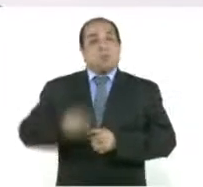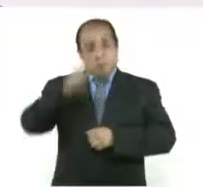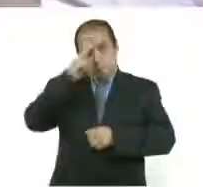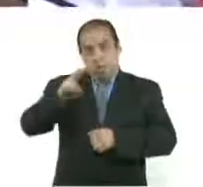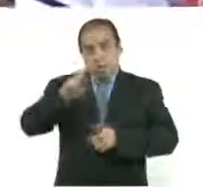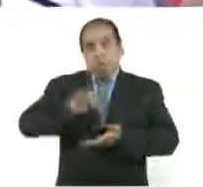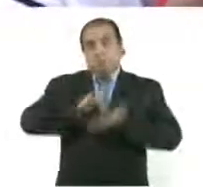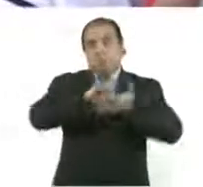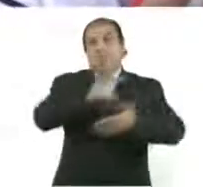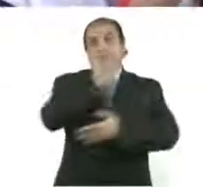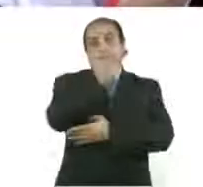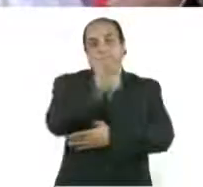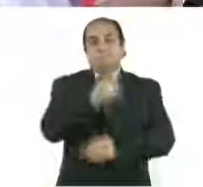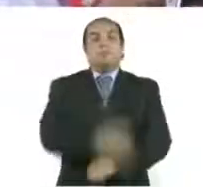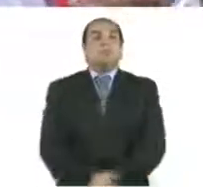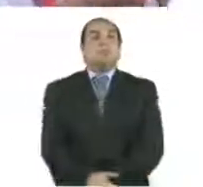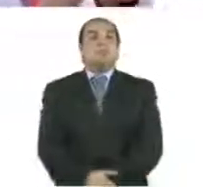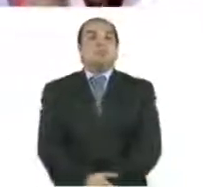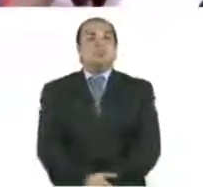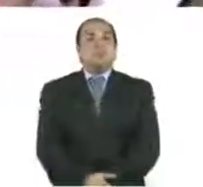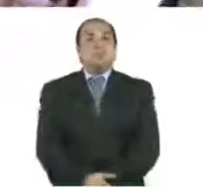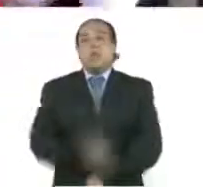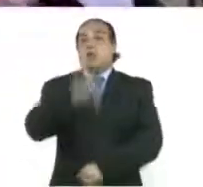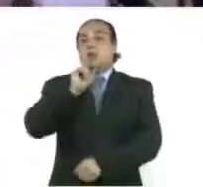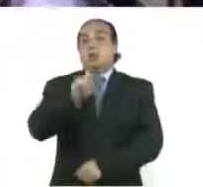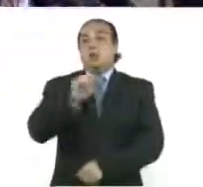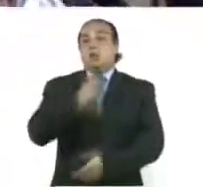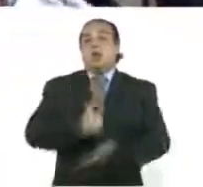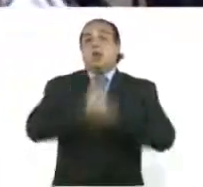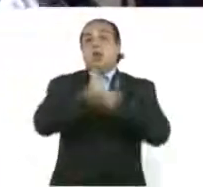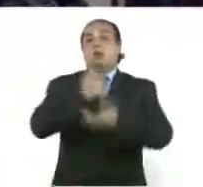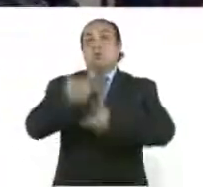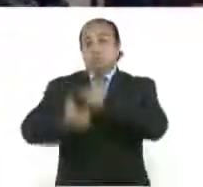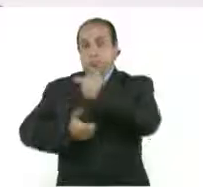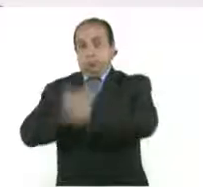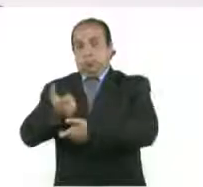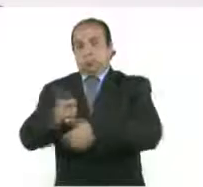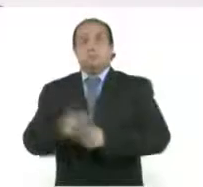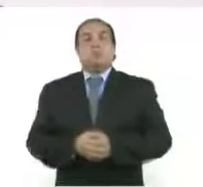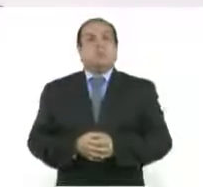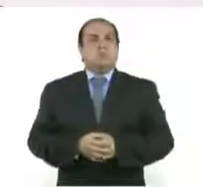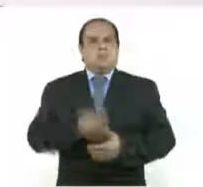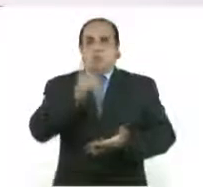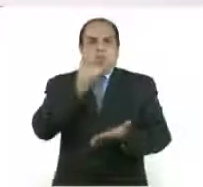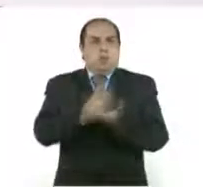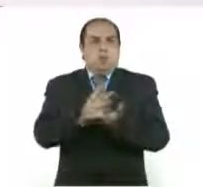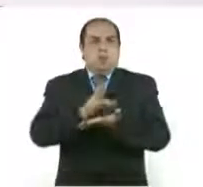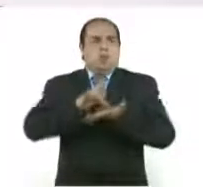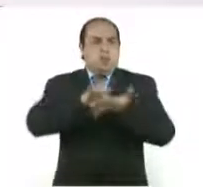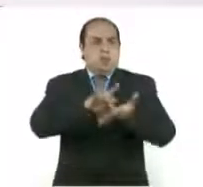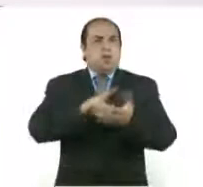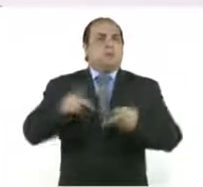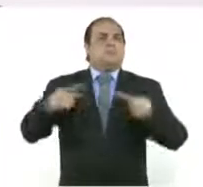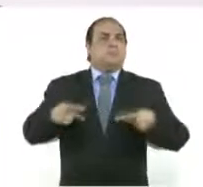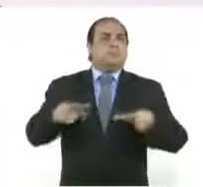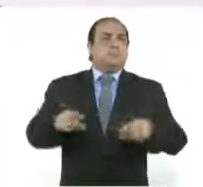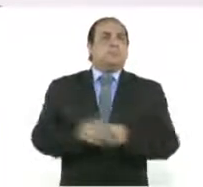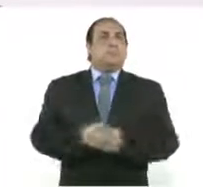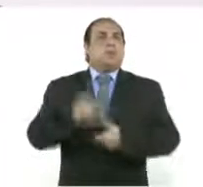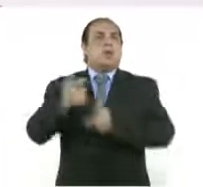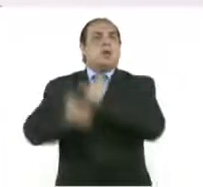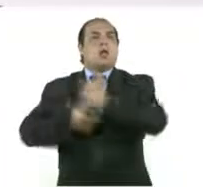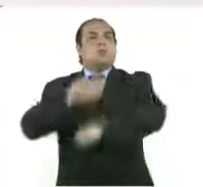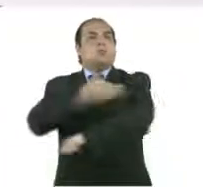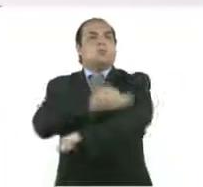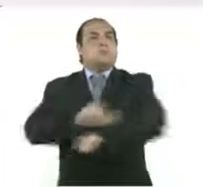México. Y eso ayuda también a la economía. No solamente es un apoyo a las personas, a la economía